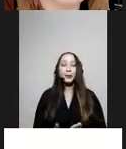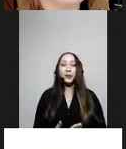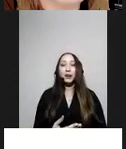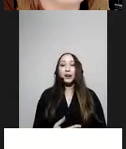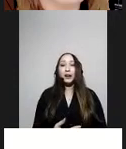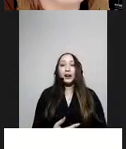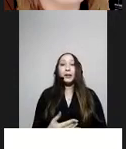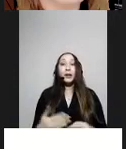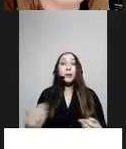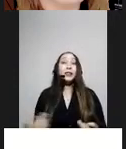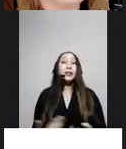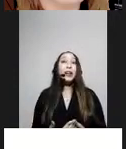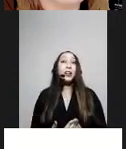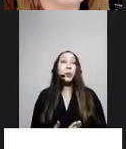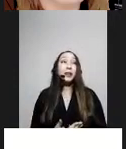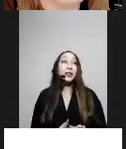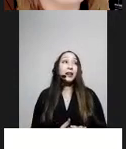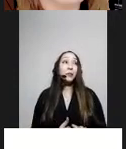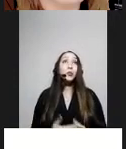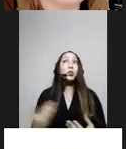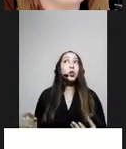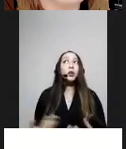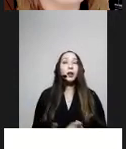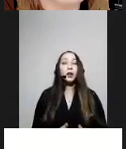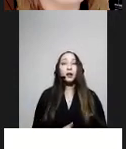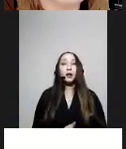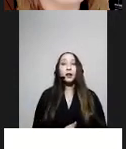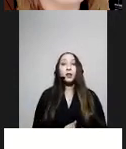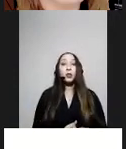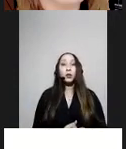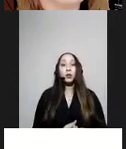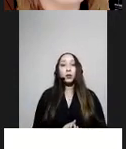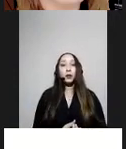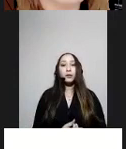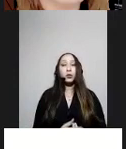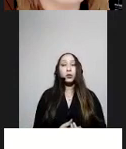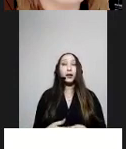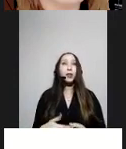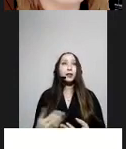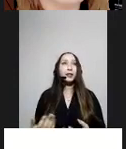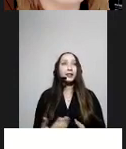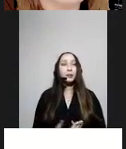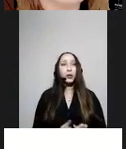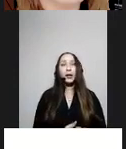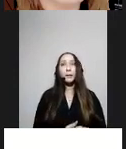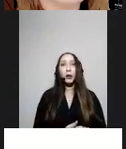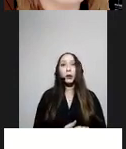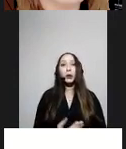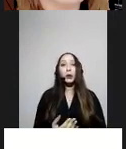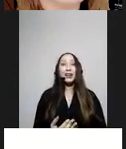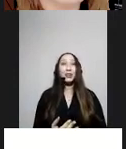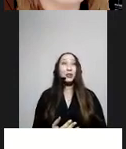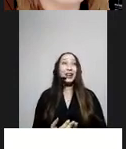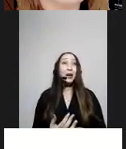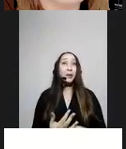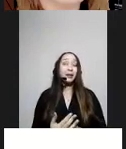manejar. Lamentablemente esto pasa mucho, sobre todo en sociedades muy estrictas, por ejemplo,